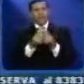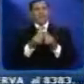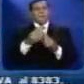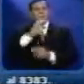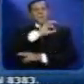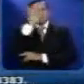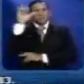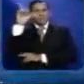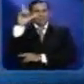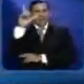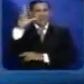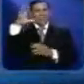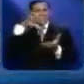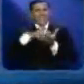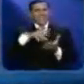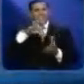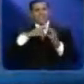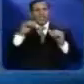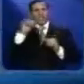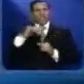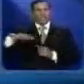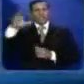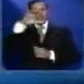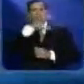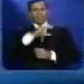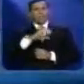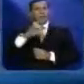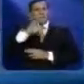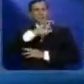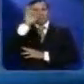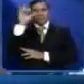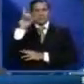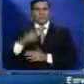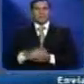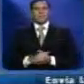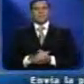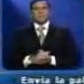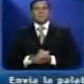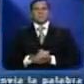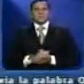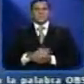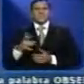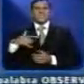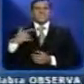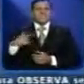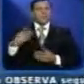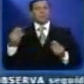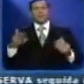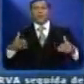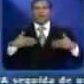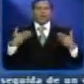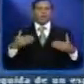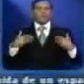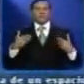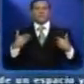Lara y toda la zona que rodea a Barquisimeto. Me siento contentísima